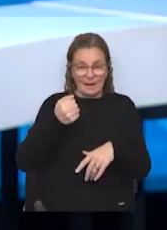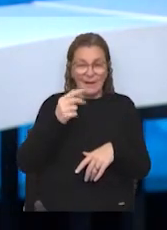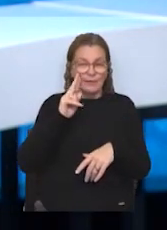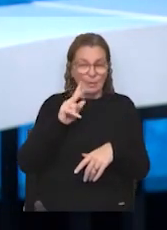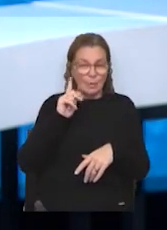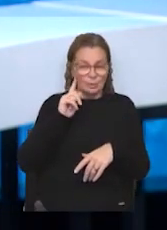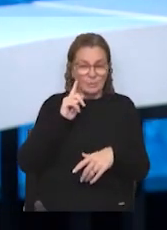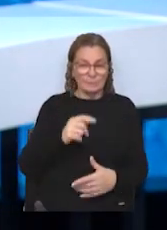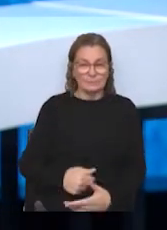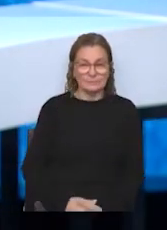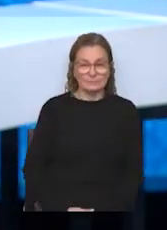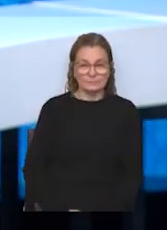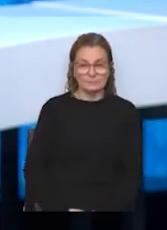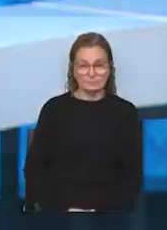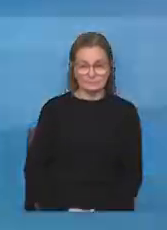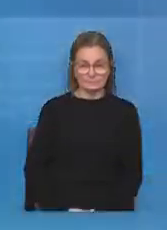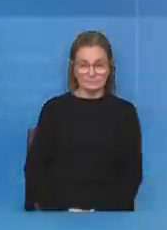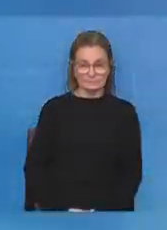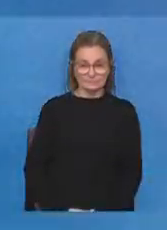seguir conversando contigo Esteban lo